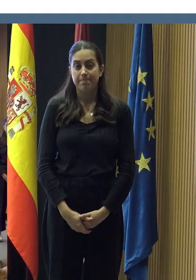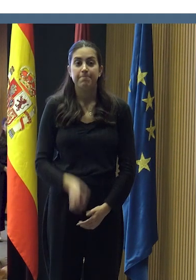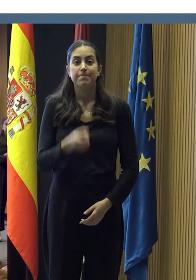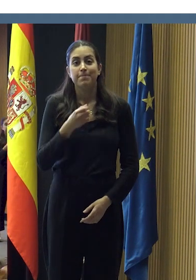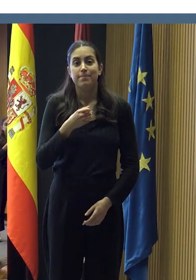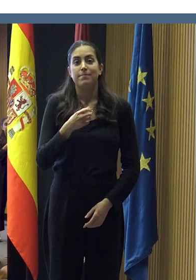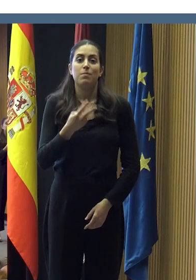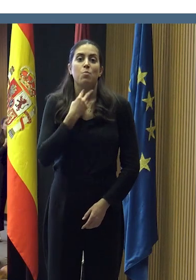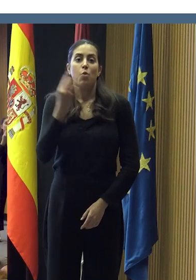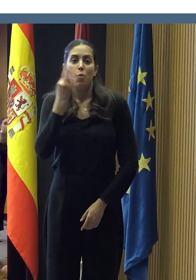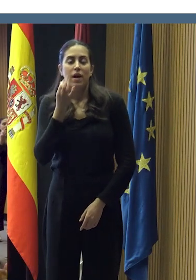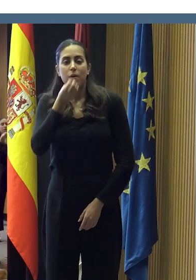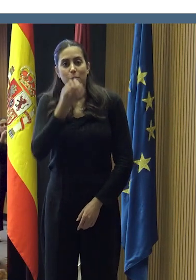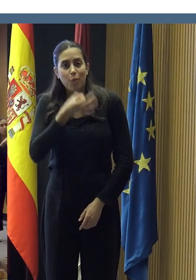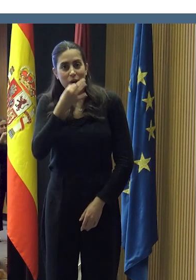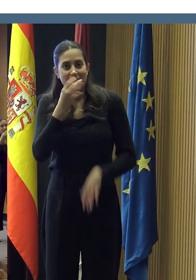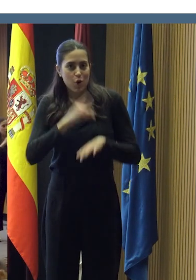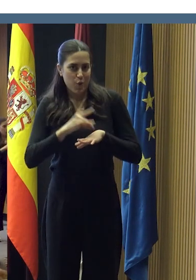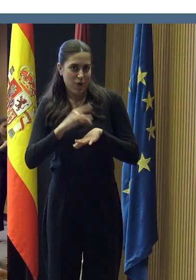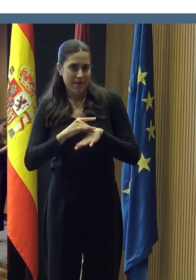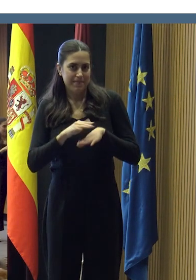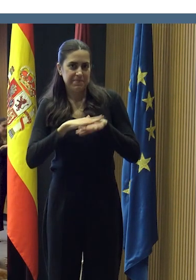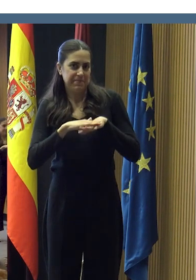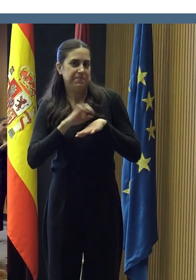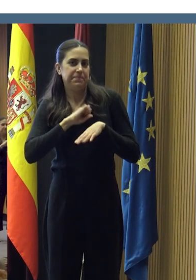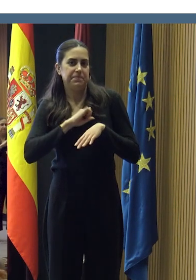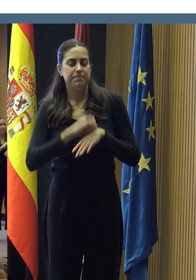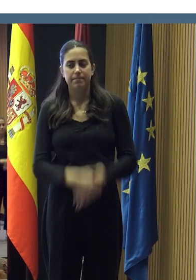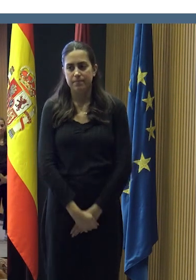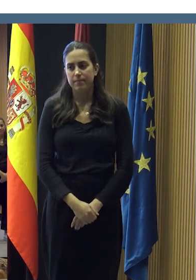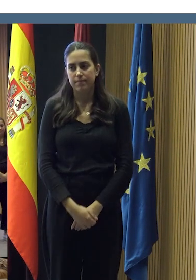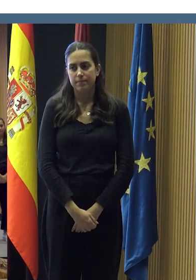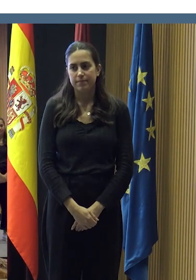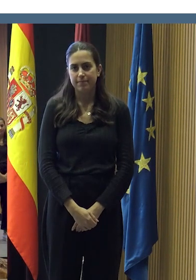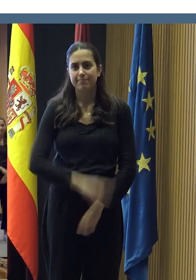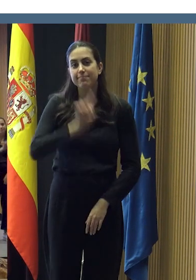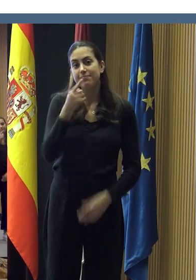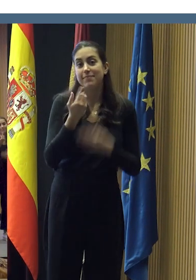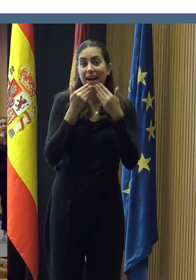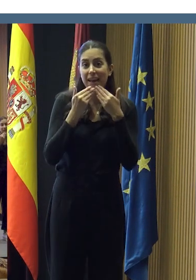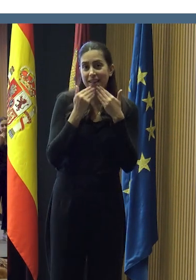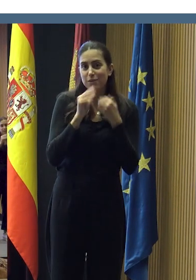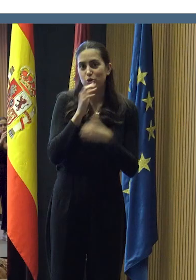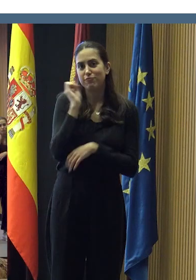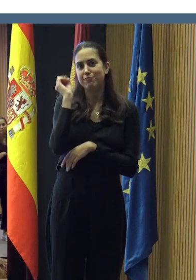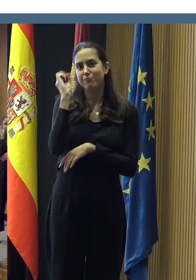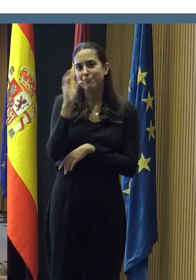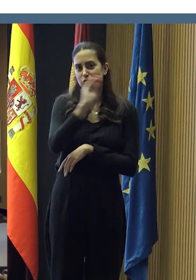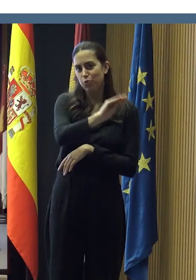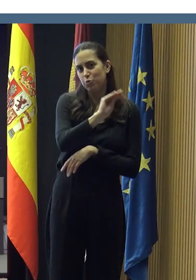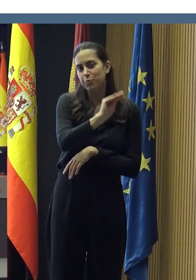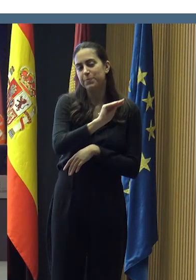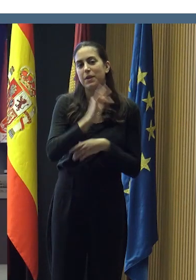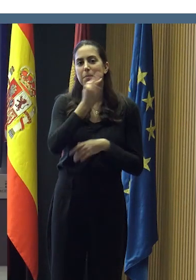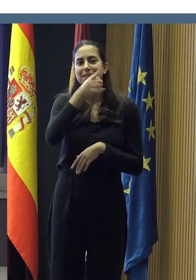Buenas tardes, doctora. Perdón. Quería darle las gracias por la ponencia que ha hecho